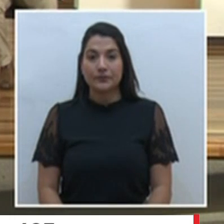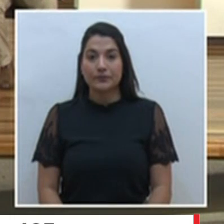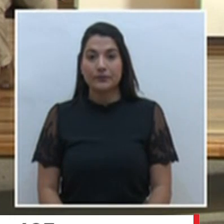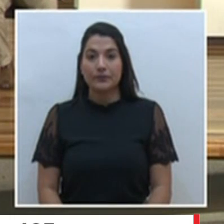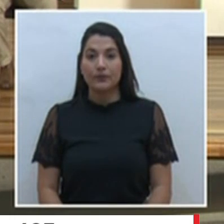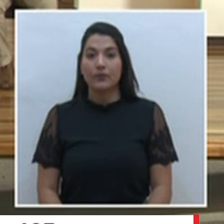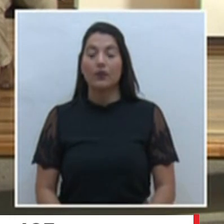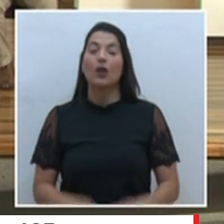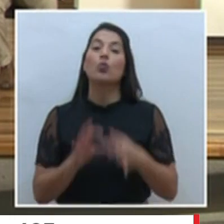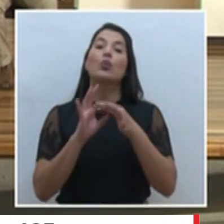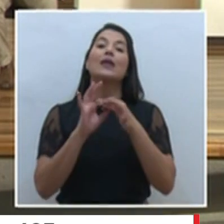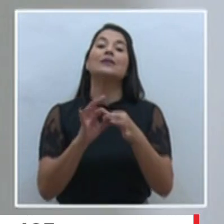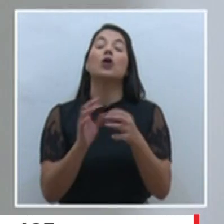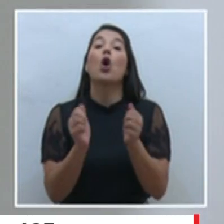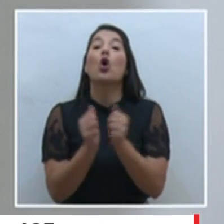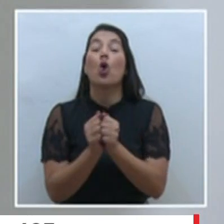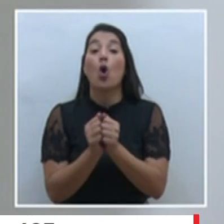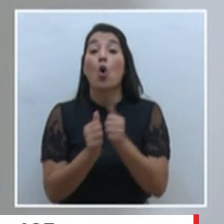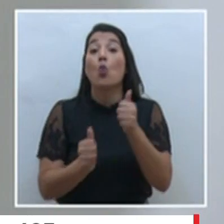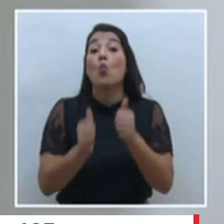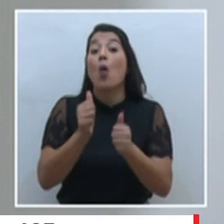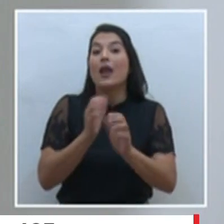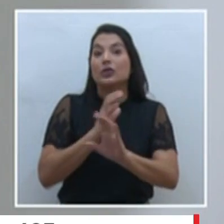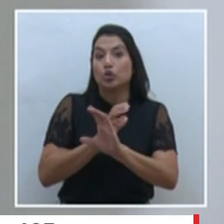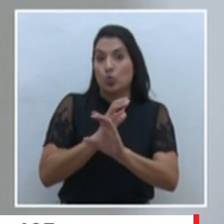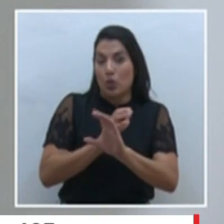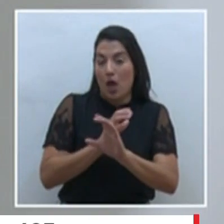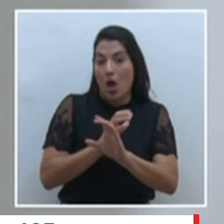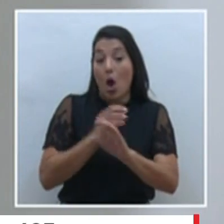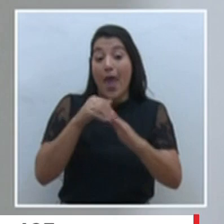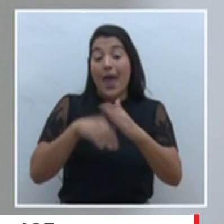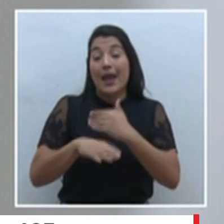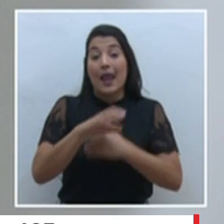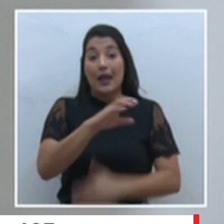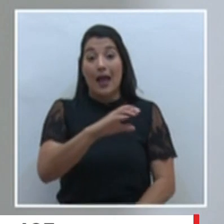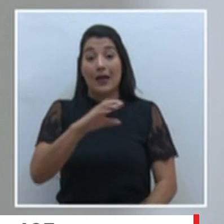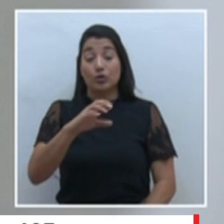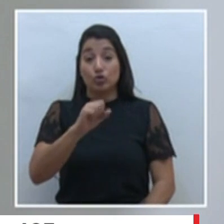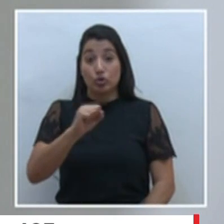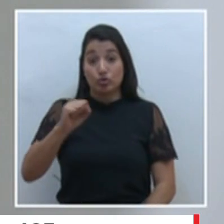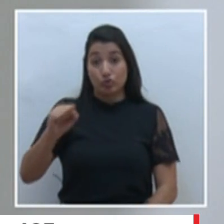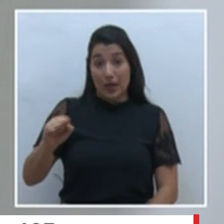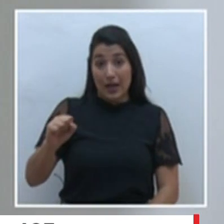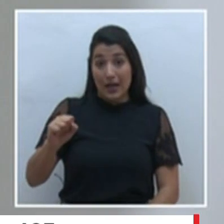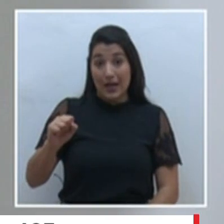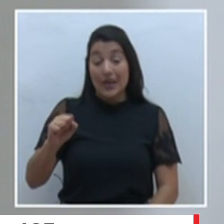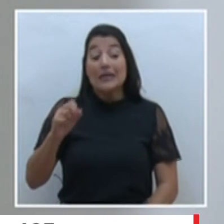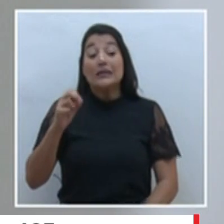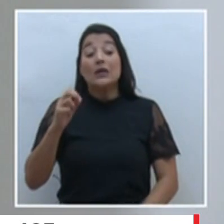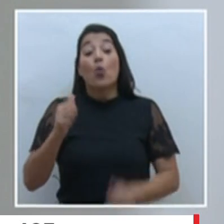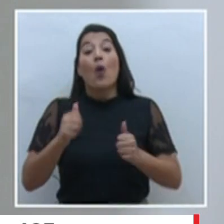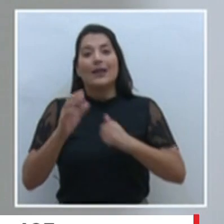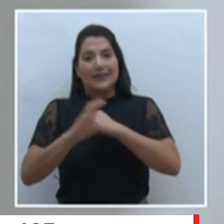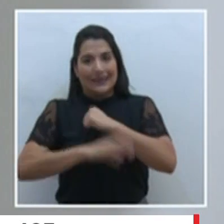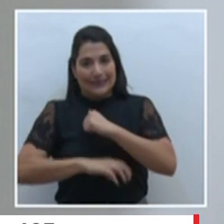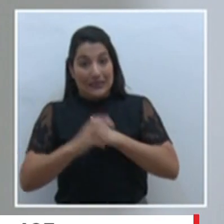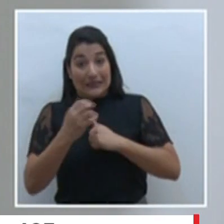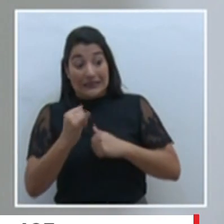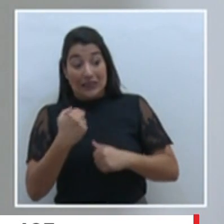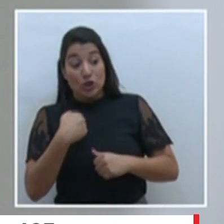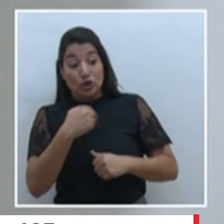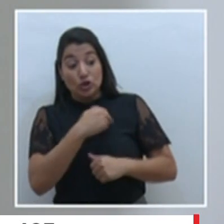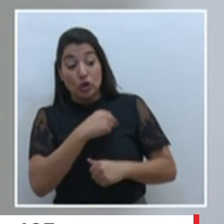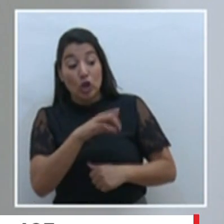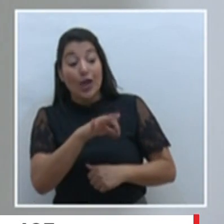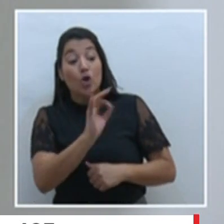Con respecto a cuáles son las medidas en la Caja Costarricense de Seguro Social, si se logra determinar que hay una falta y